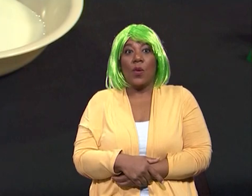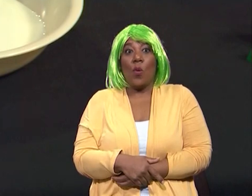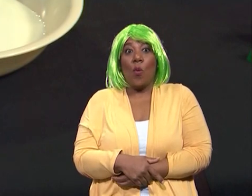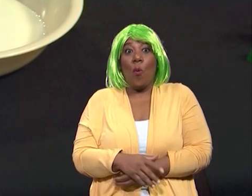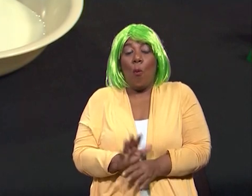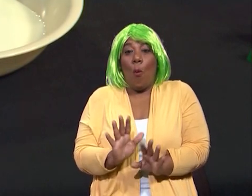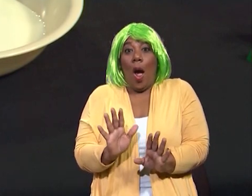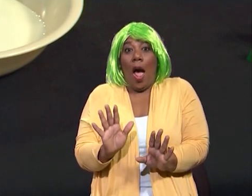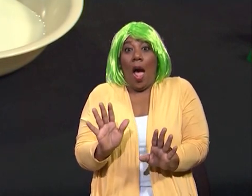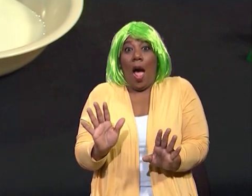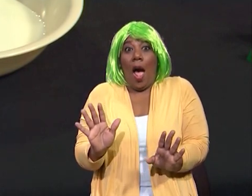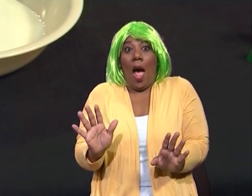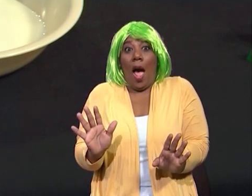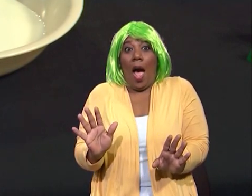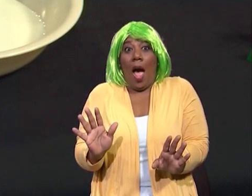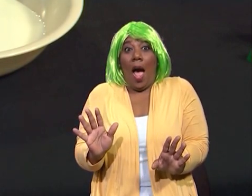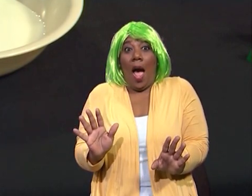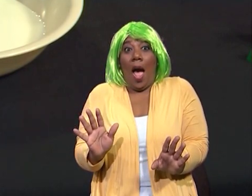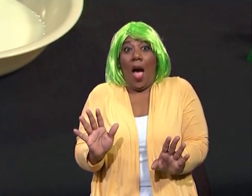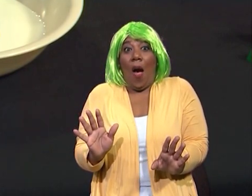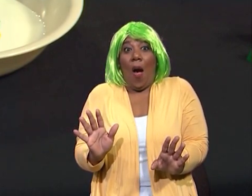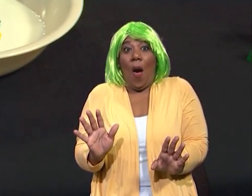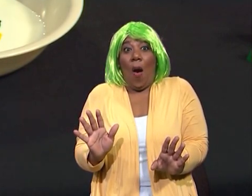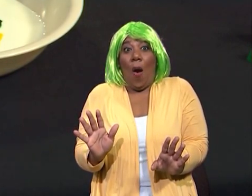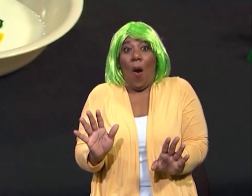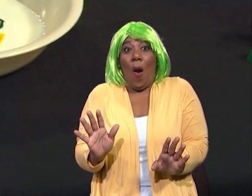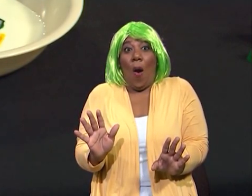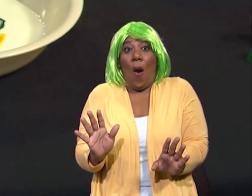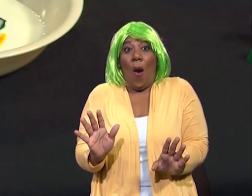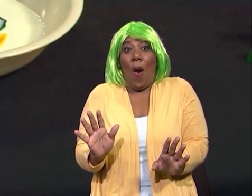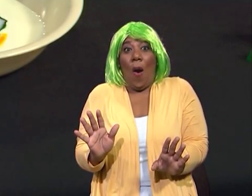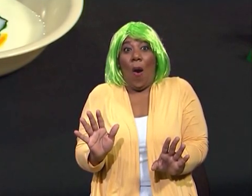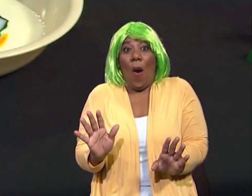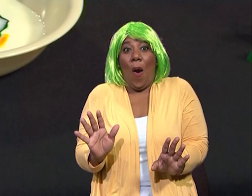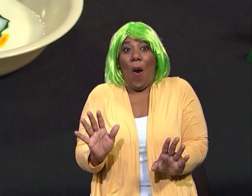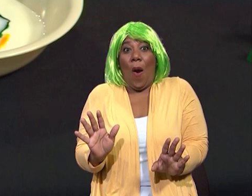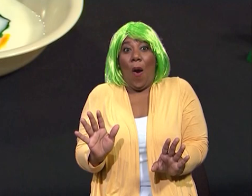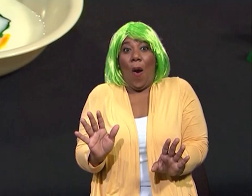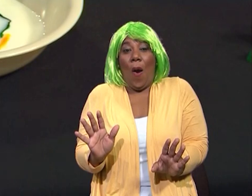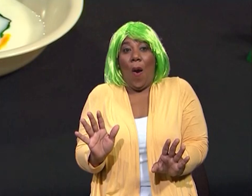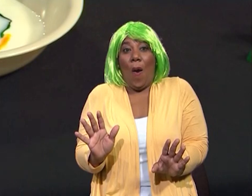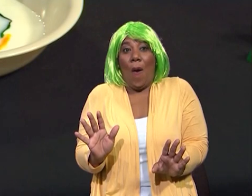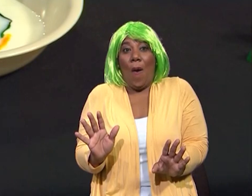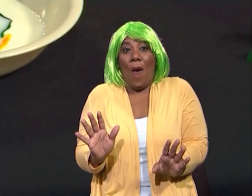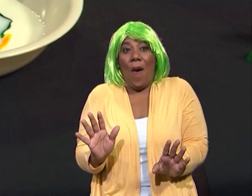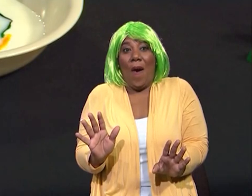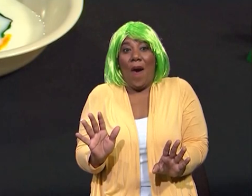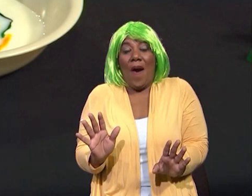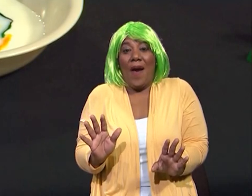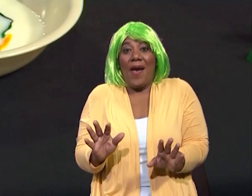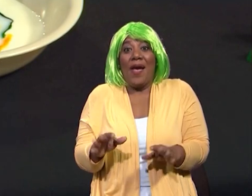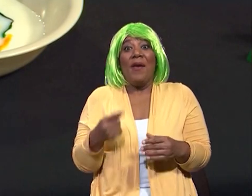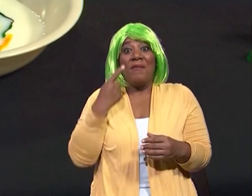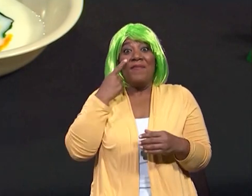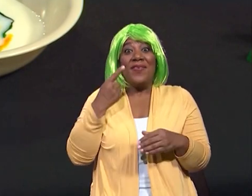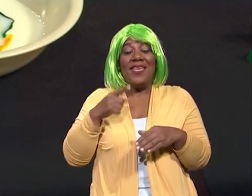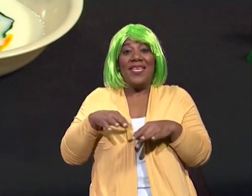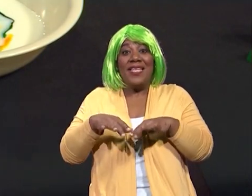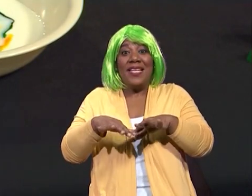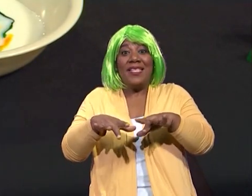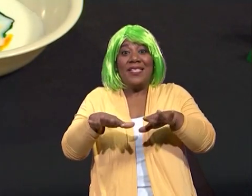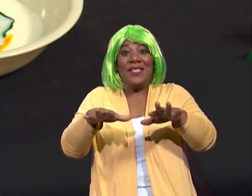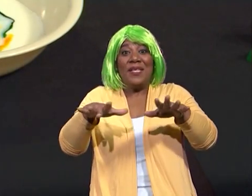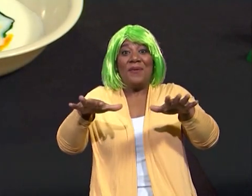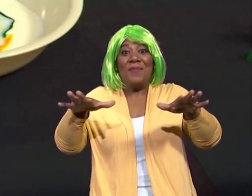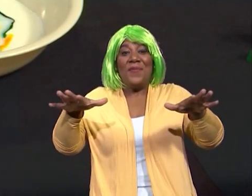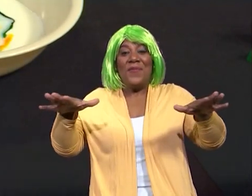el centro y ahí ustedes pueden observar. ¡Ay, qué lindo! Los colores. Y se mueve, maestra Ramiro. Se mueve, se